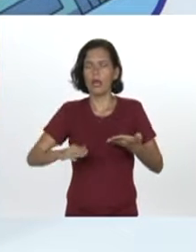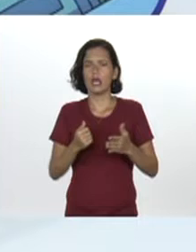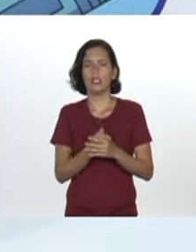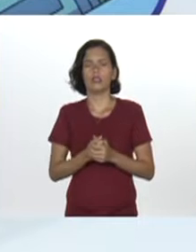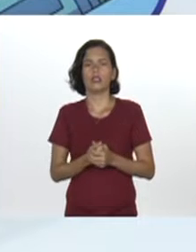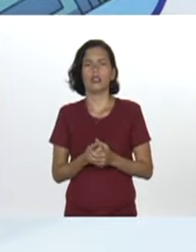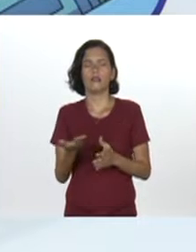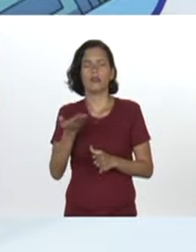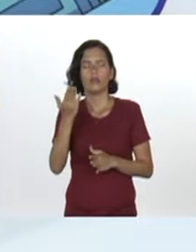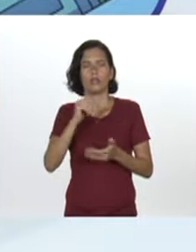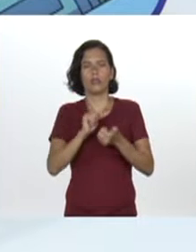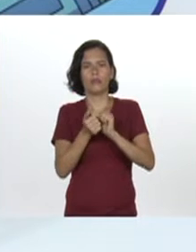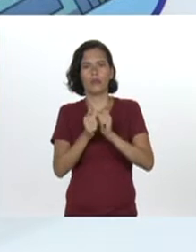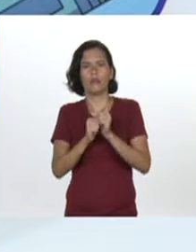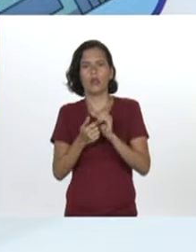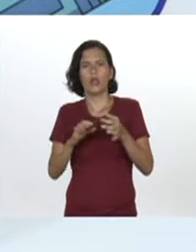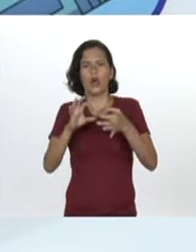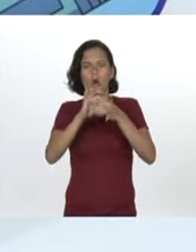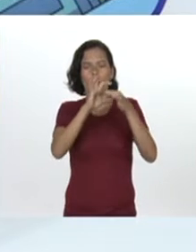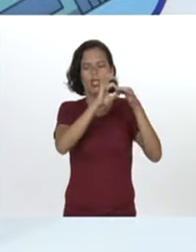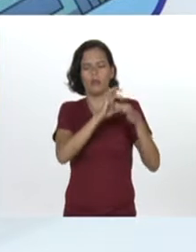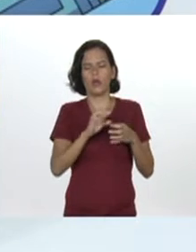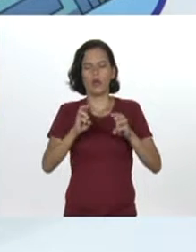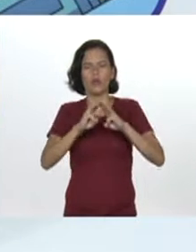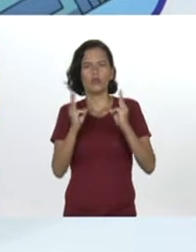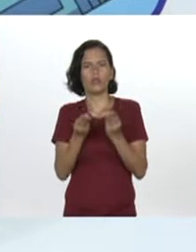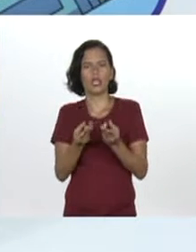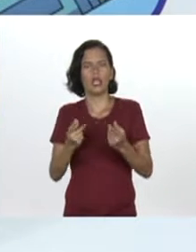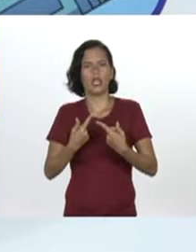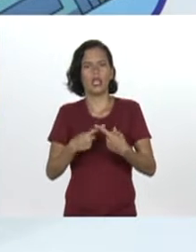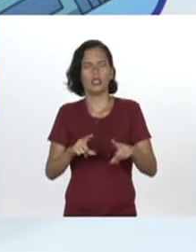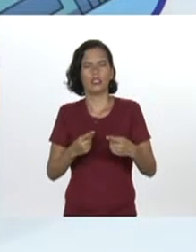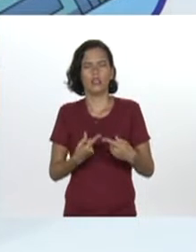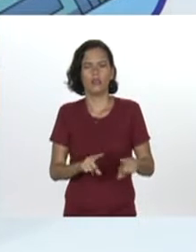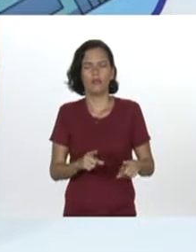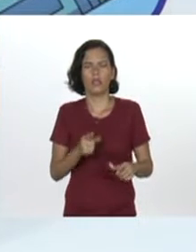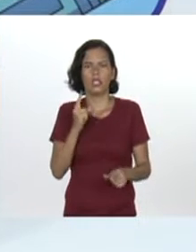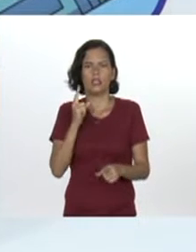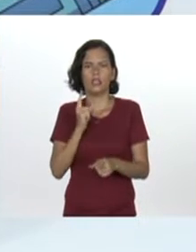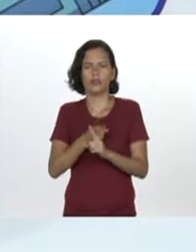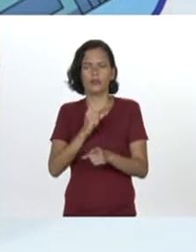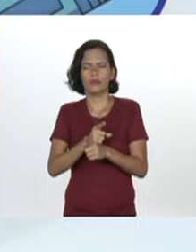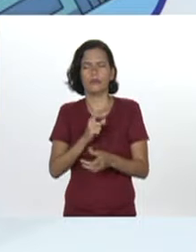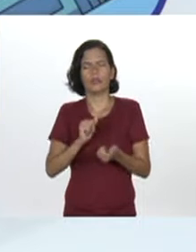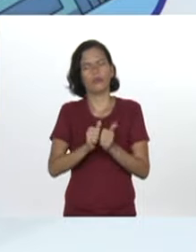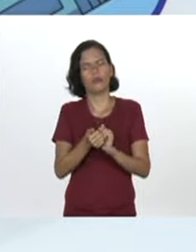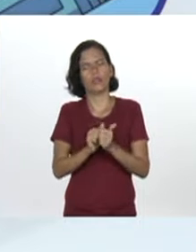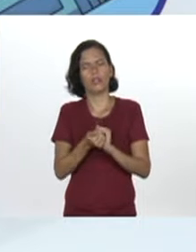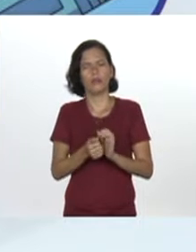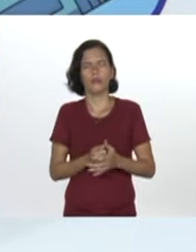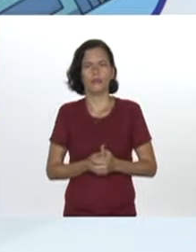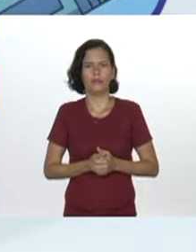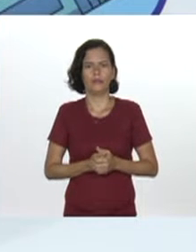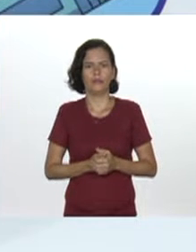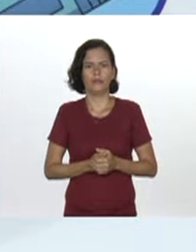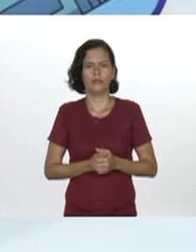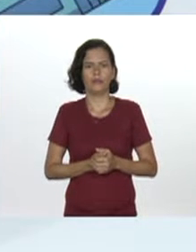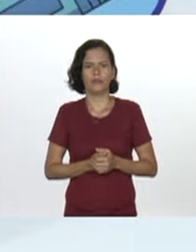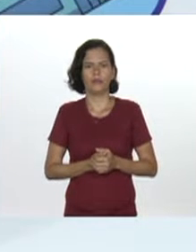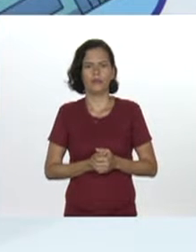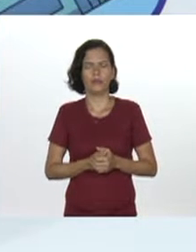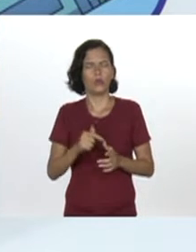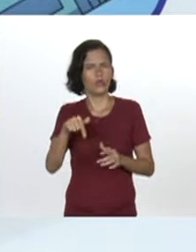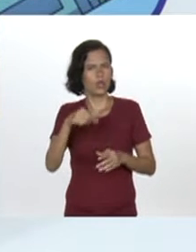para lo que son los Juegos Olímpicos o los Juegos Mundiales en las diferentes destrezas o disciplinas deportivas. Entonces, bueno, con esto te hago